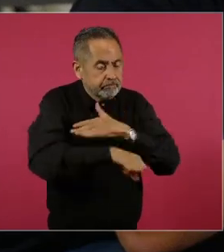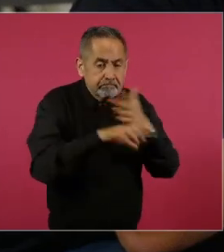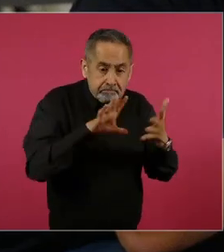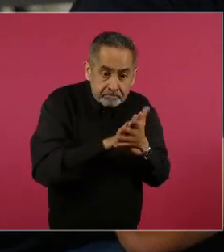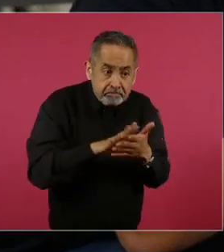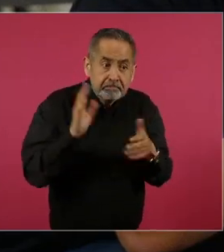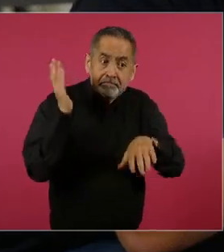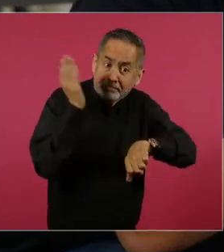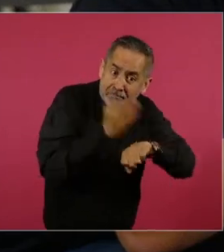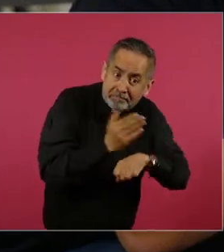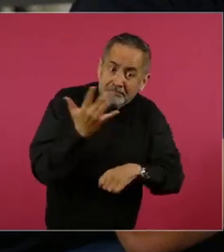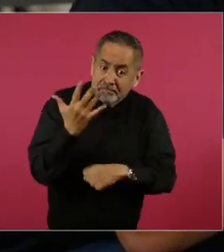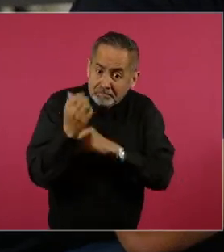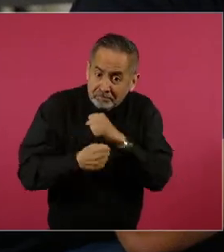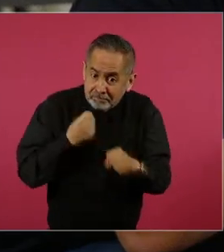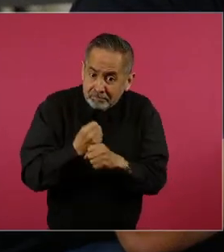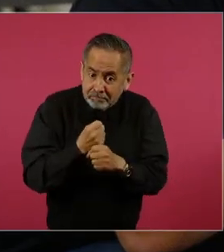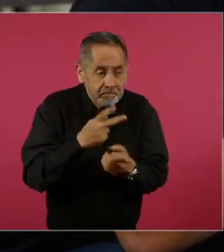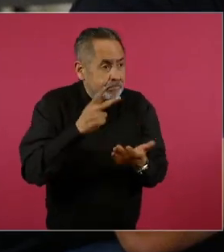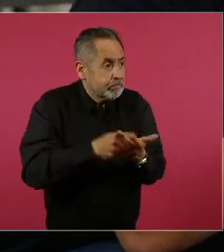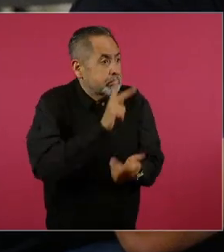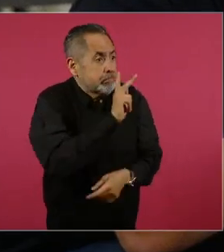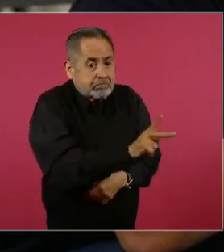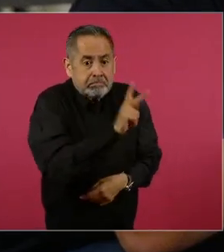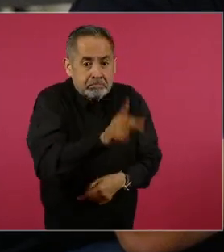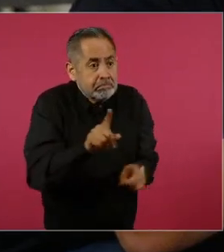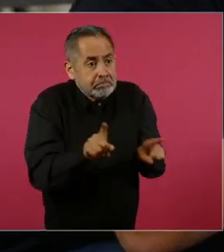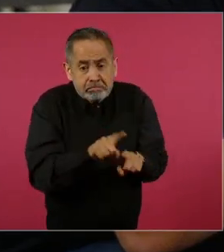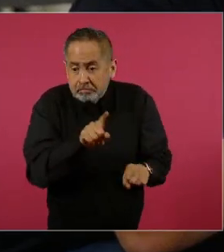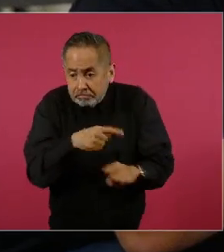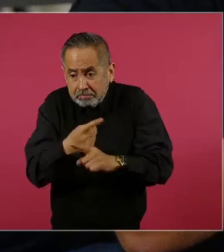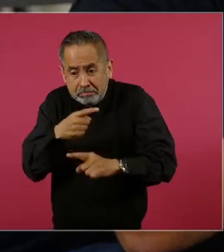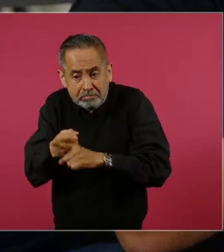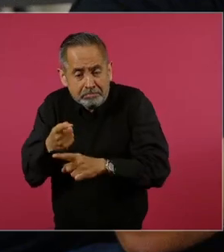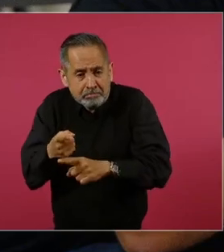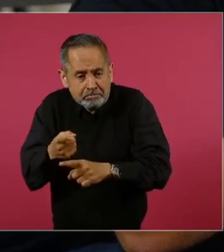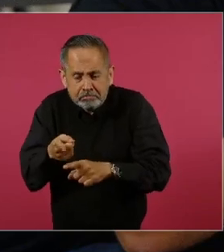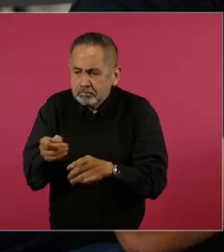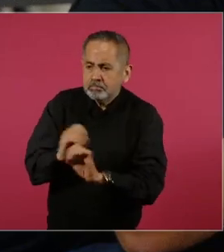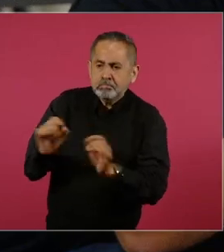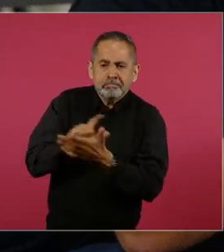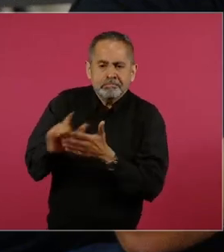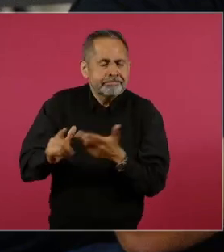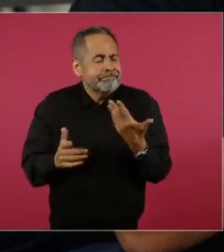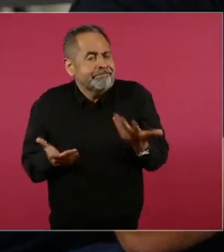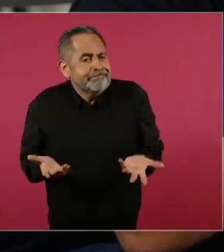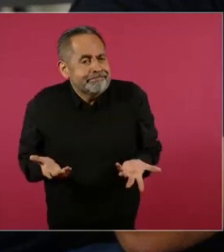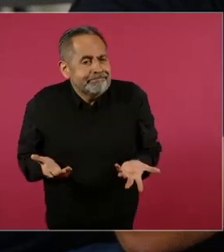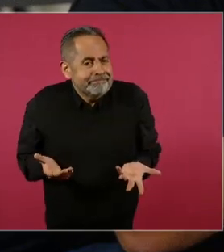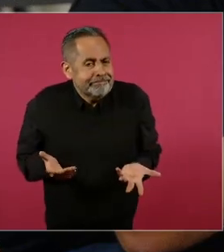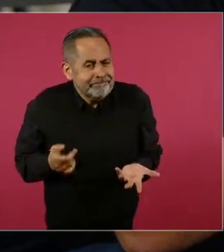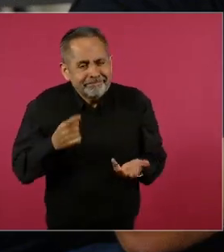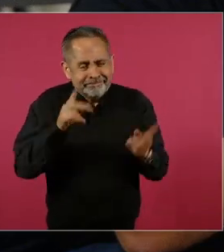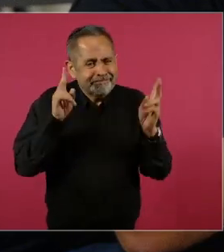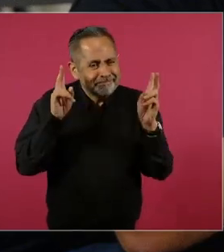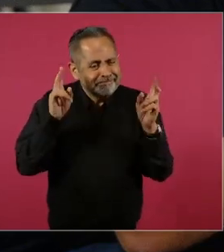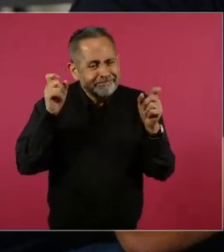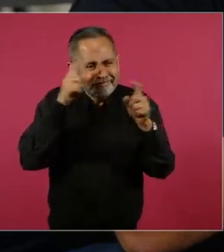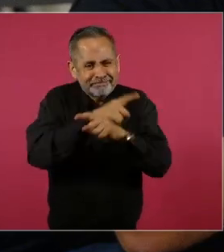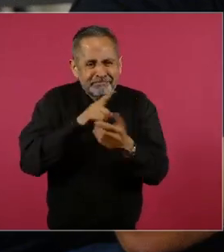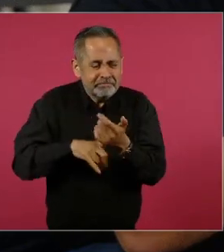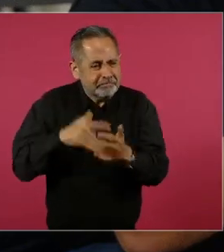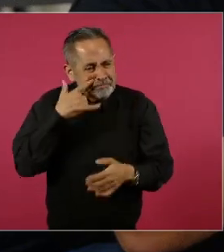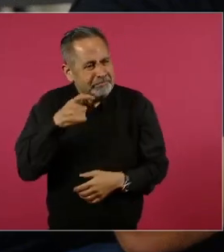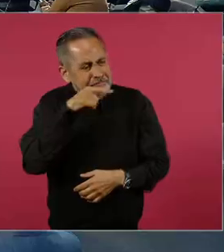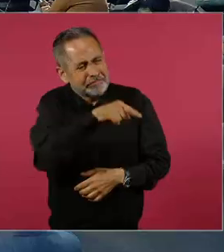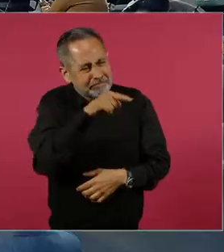50 años por, según, haber violado a esta persona. Entonces, digamos que es un tema bastante raro,